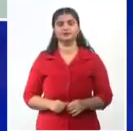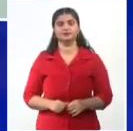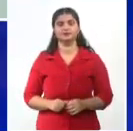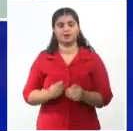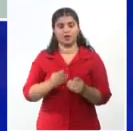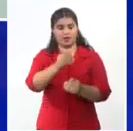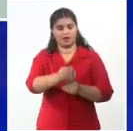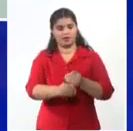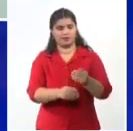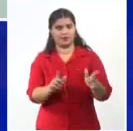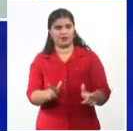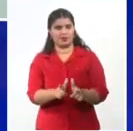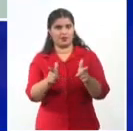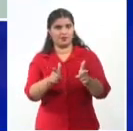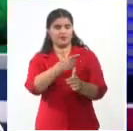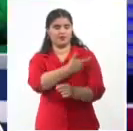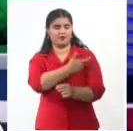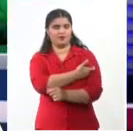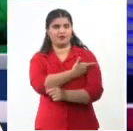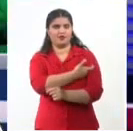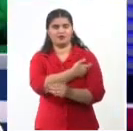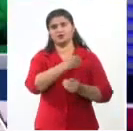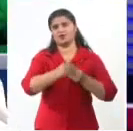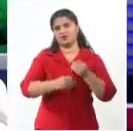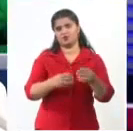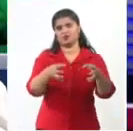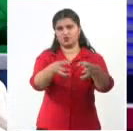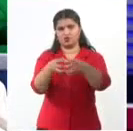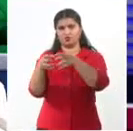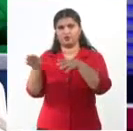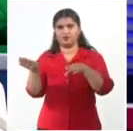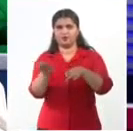el cumplimiento de estos grupos de población,